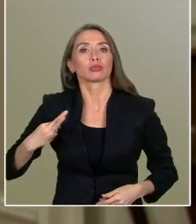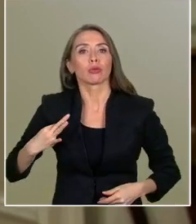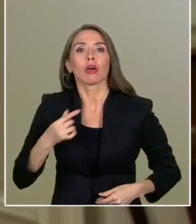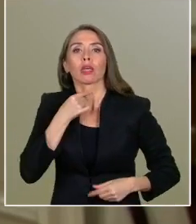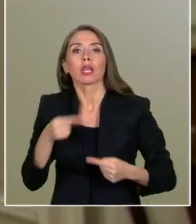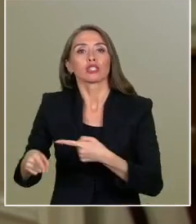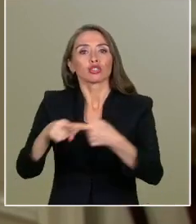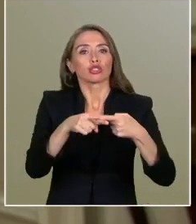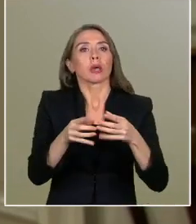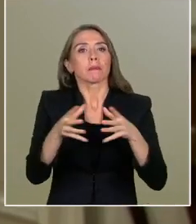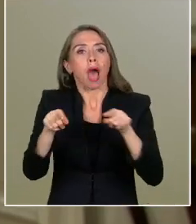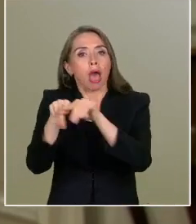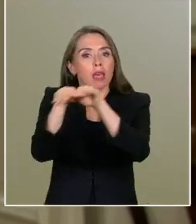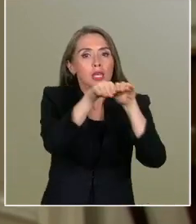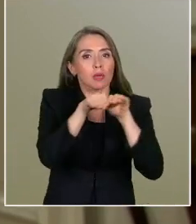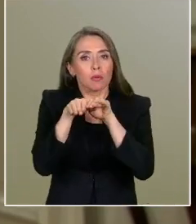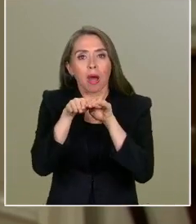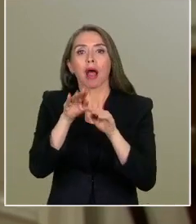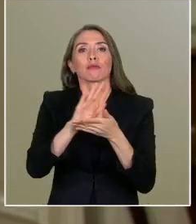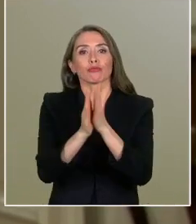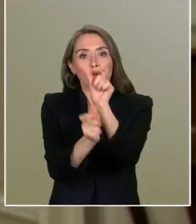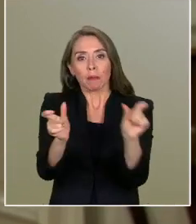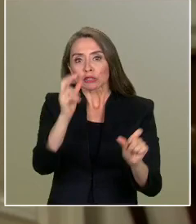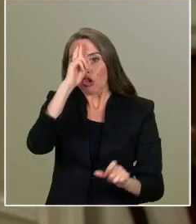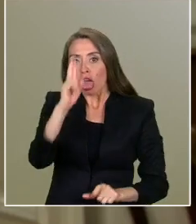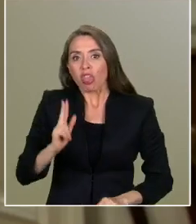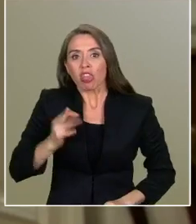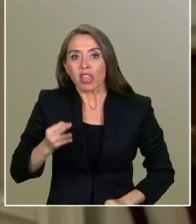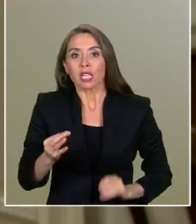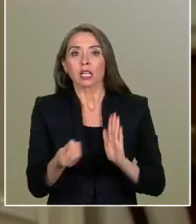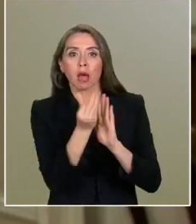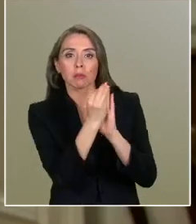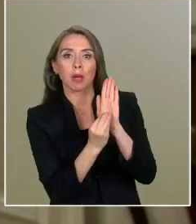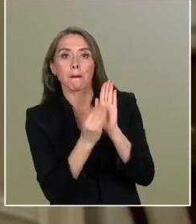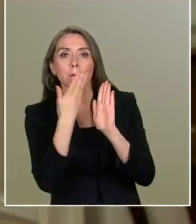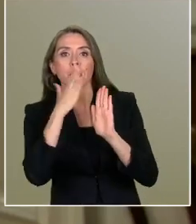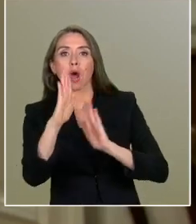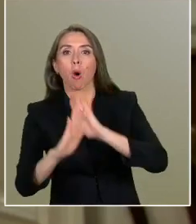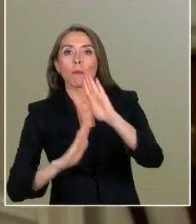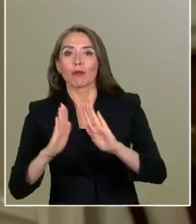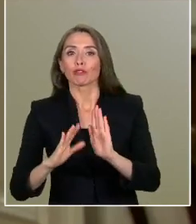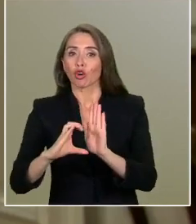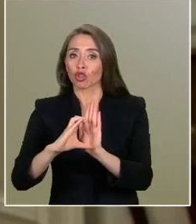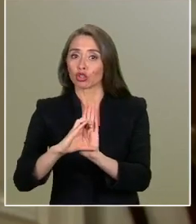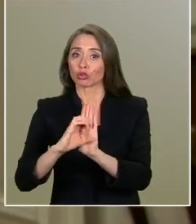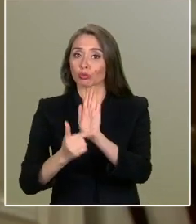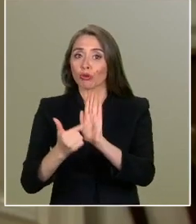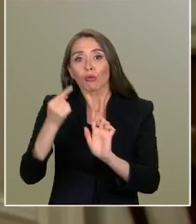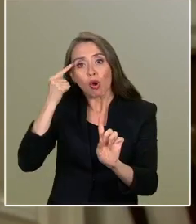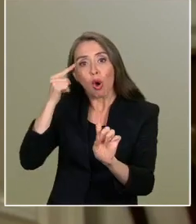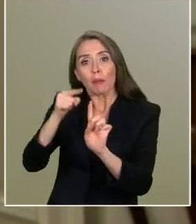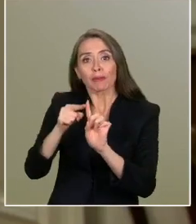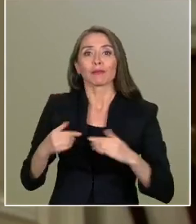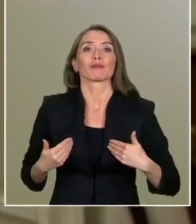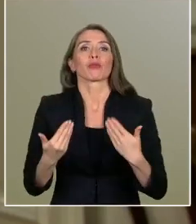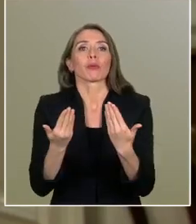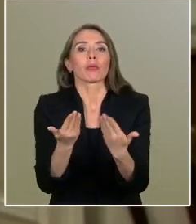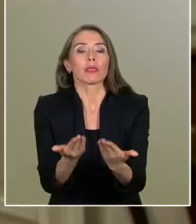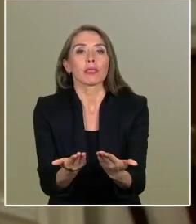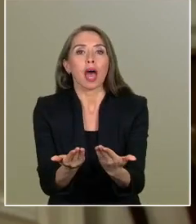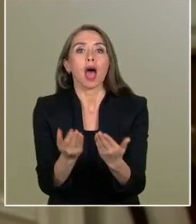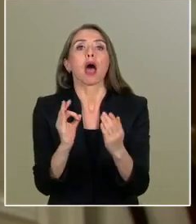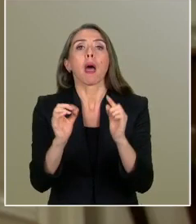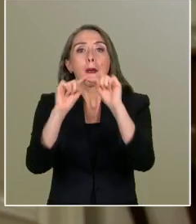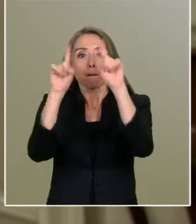sociedad más equitativa donde la dignidad de todos está mejor protegida una constitución cuya finalidad es proporcionar un